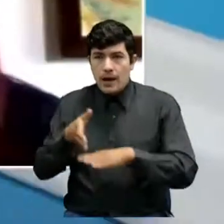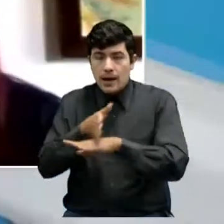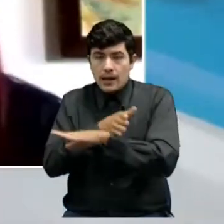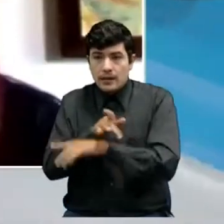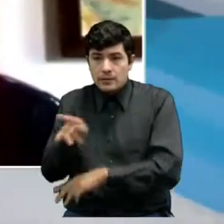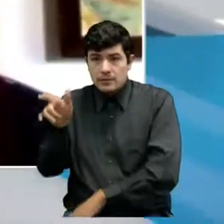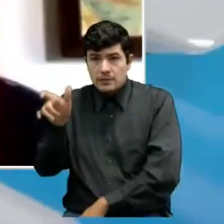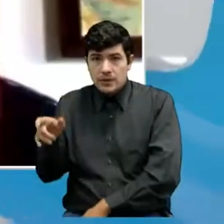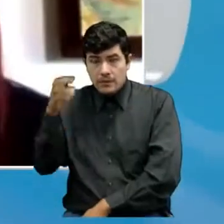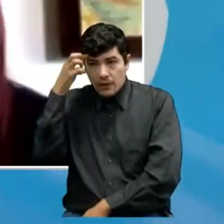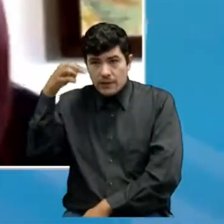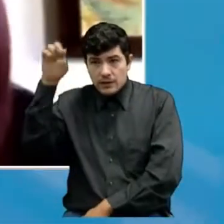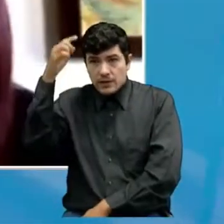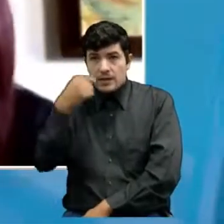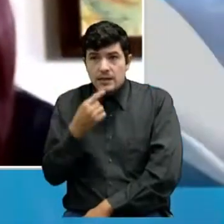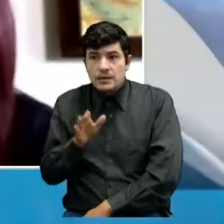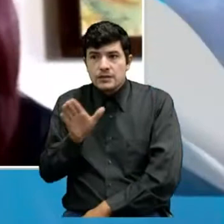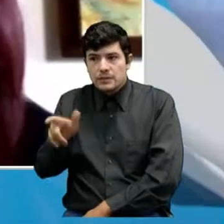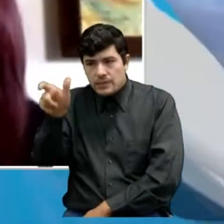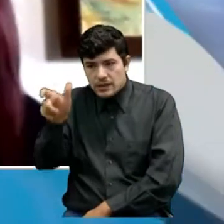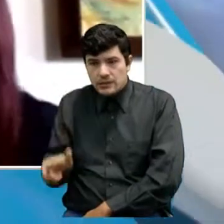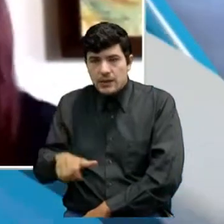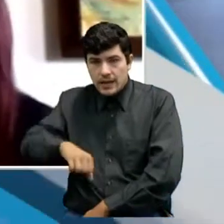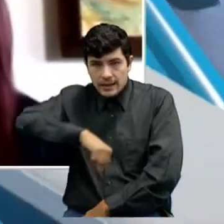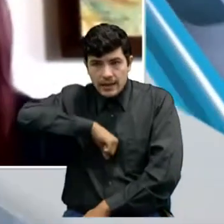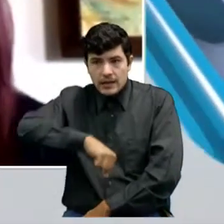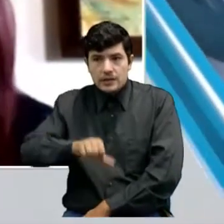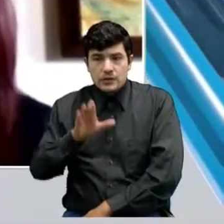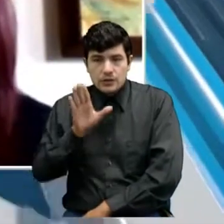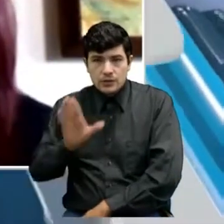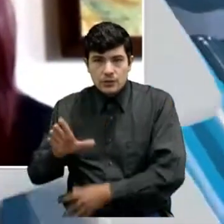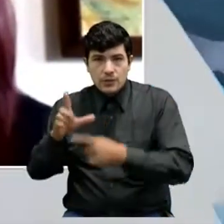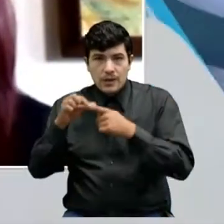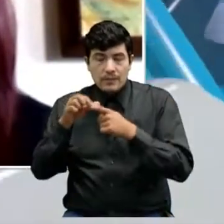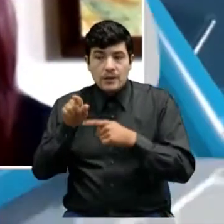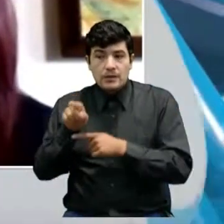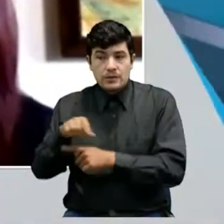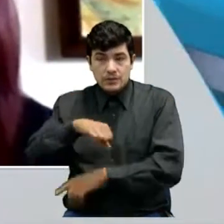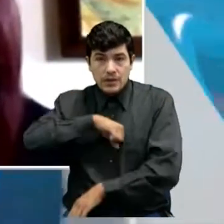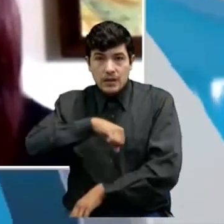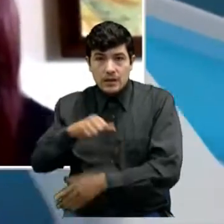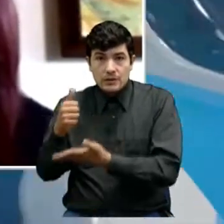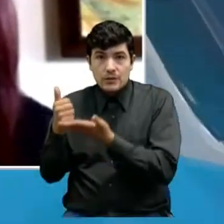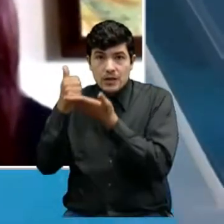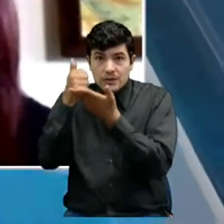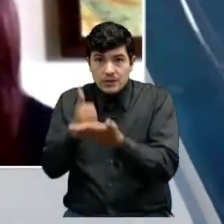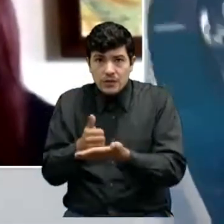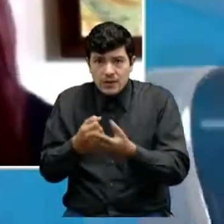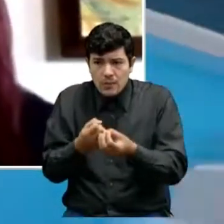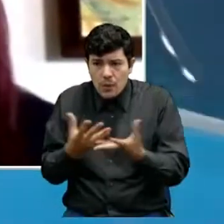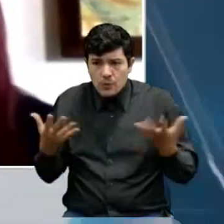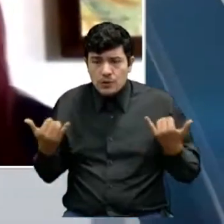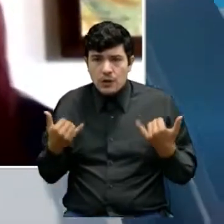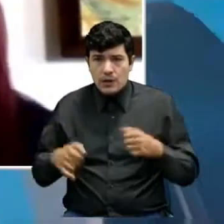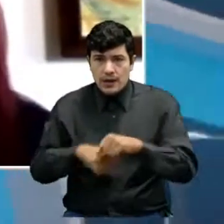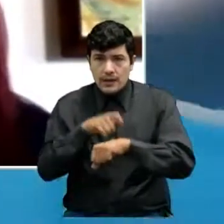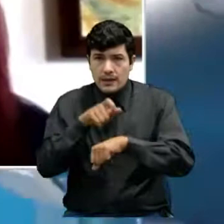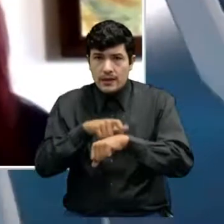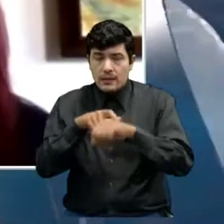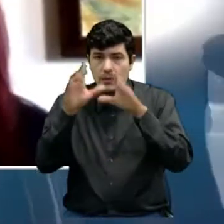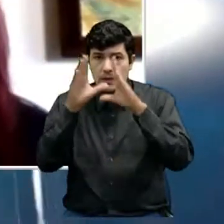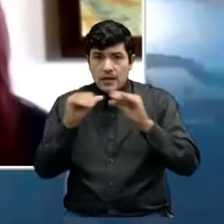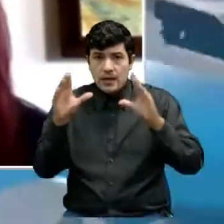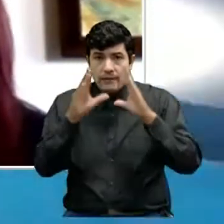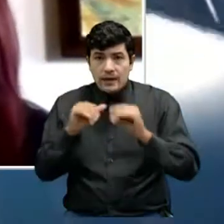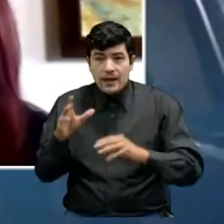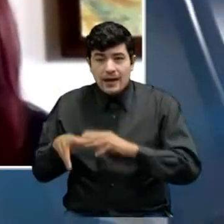la doctora Ingrid, tiene derecho a esa prima. Es una garantía que también le ayuda mucho en esta época